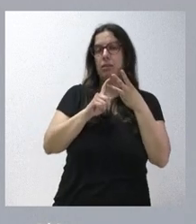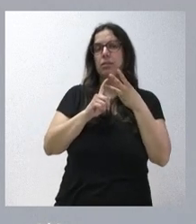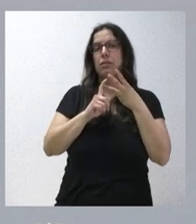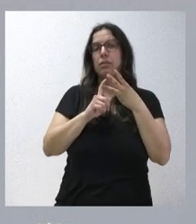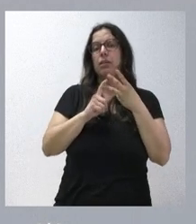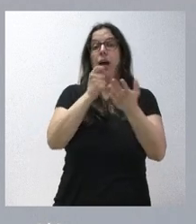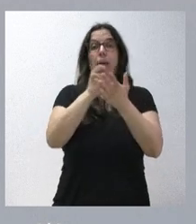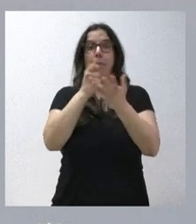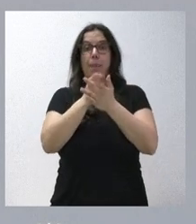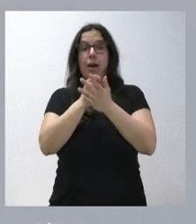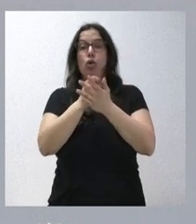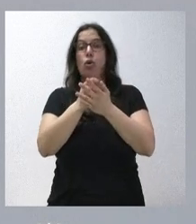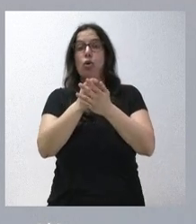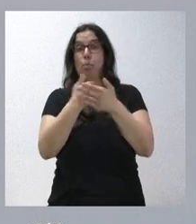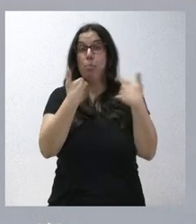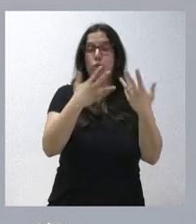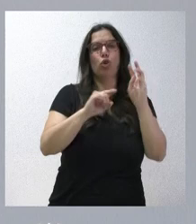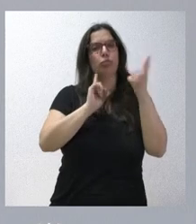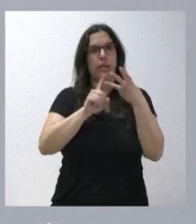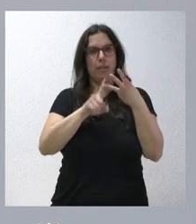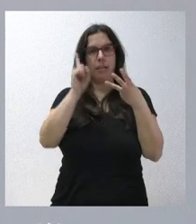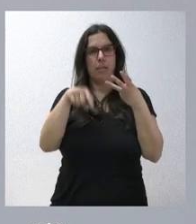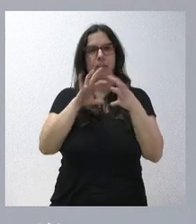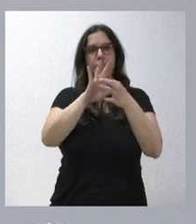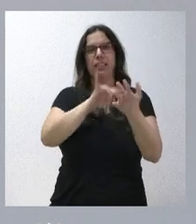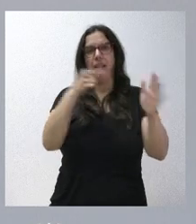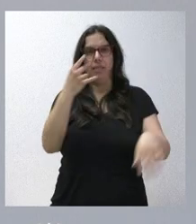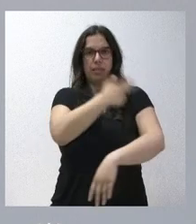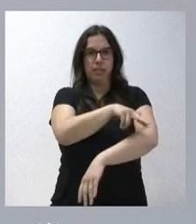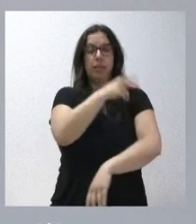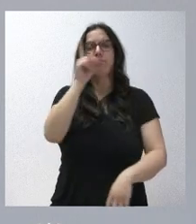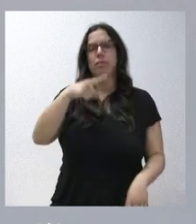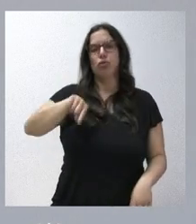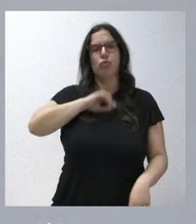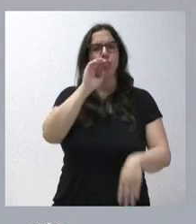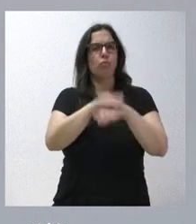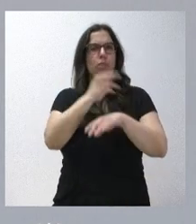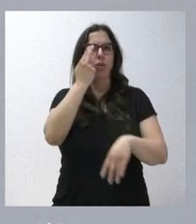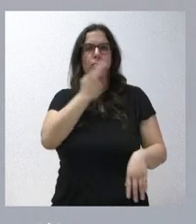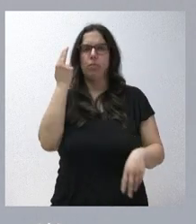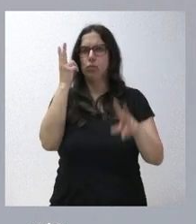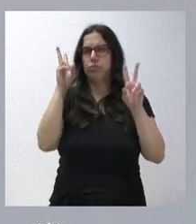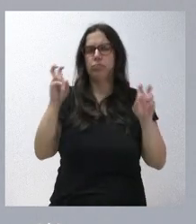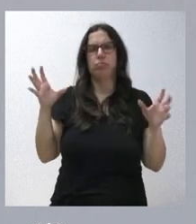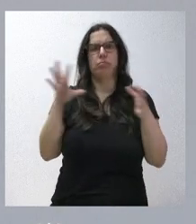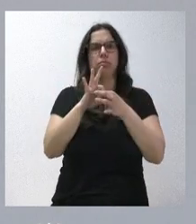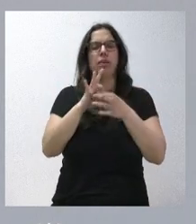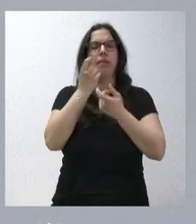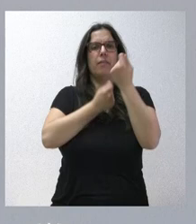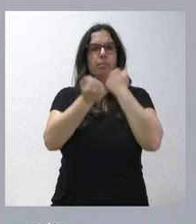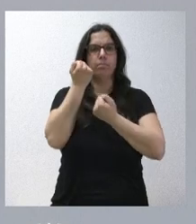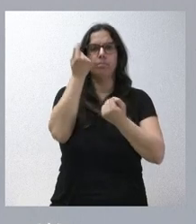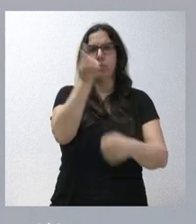periodo de pago a los proveedores en tecnología sanitaria y también una comunidad que cumple sus compromisos en materia financiera y